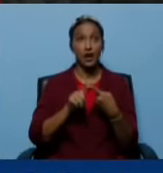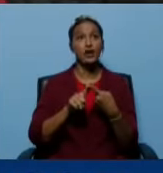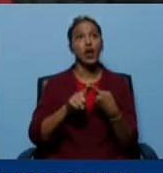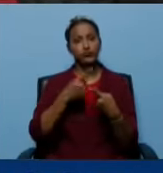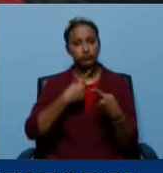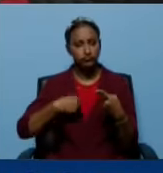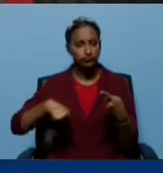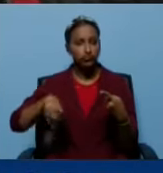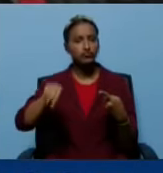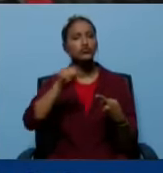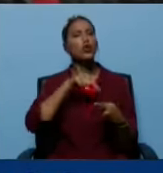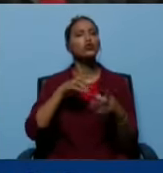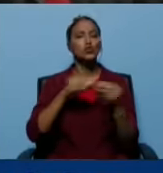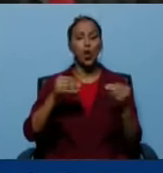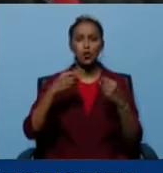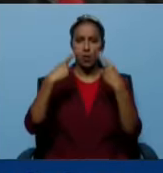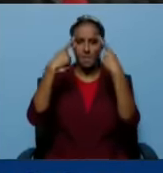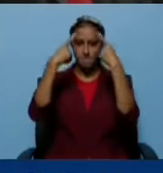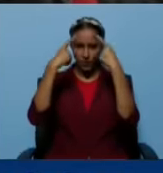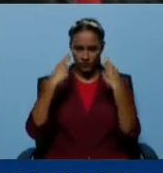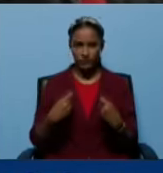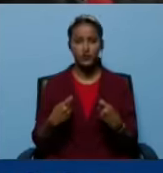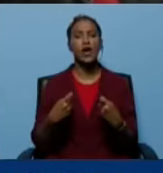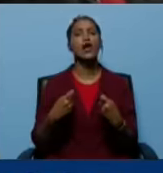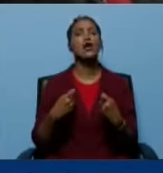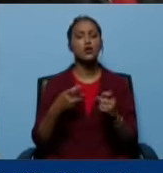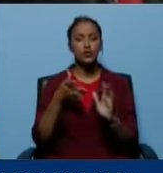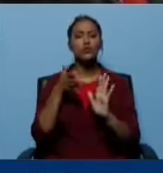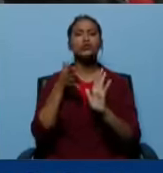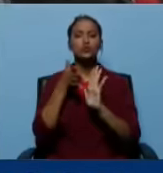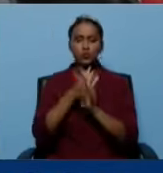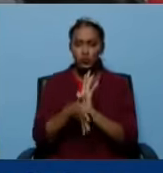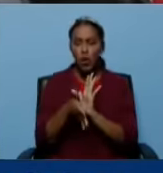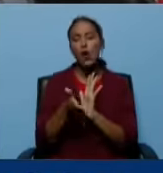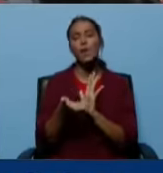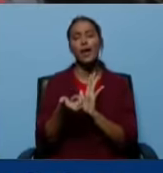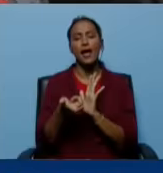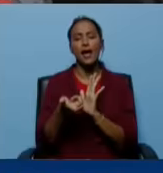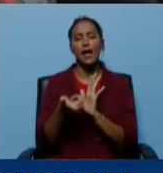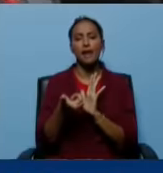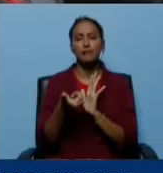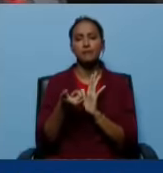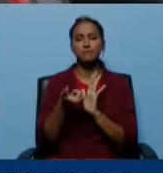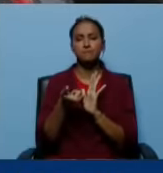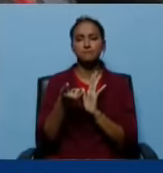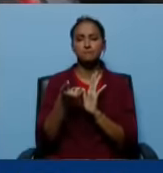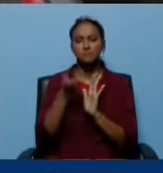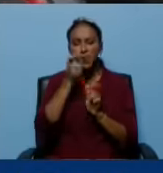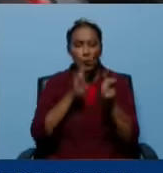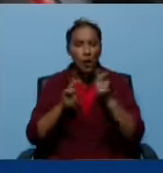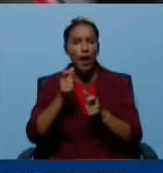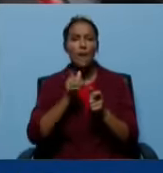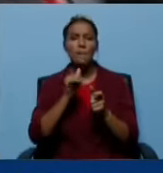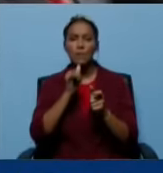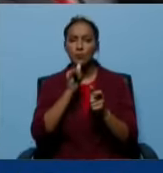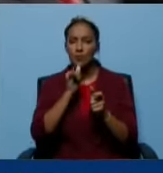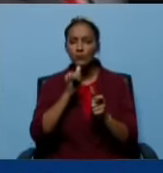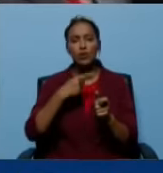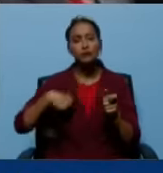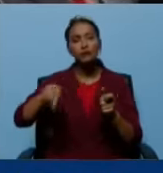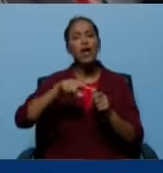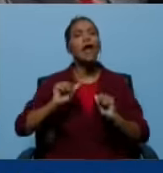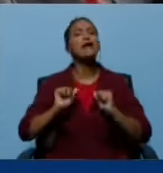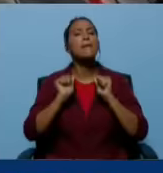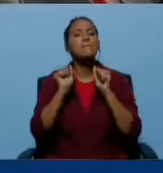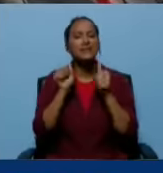electoral, toda vez que fue interpuesto un recurso contencioso electoral para que este órgano iniciara un